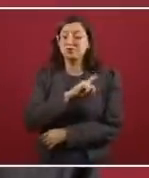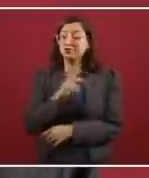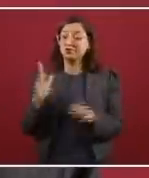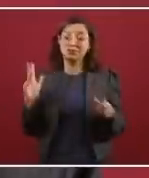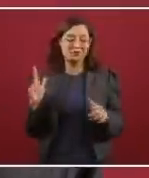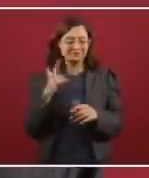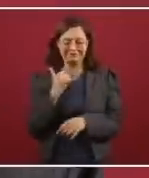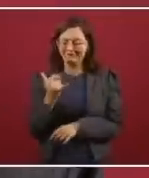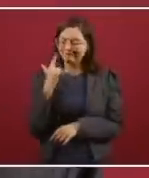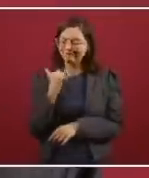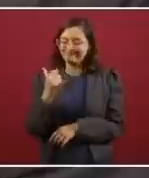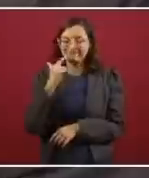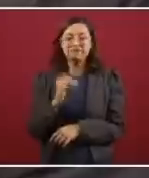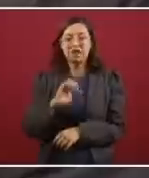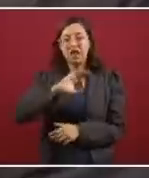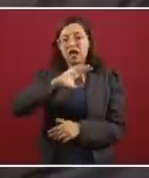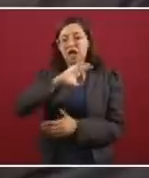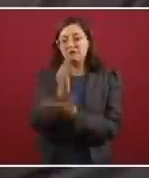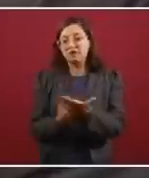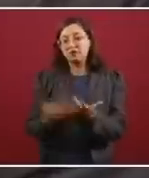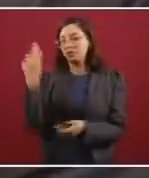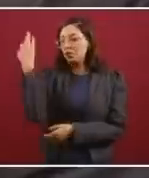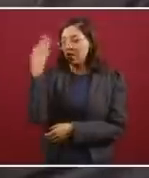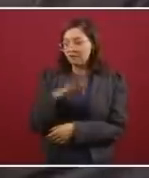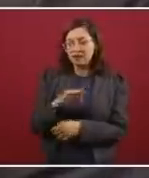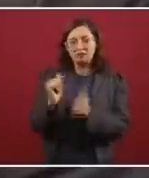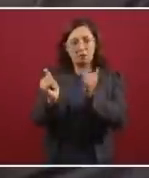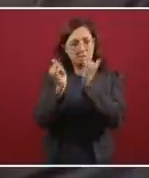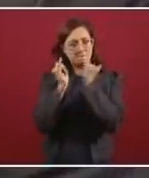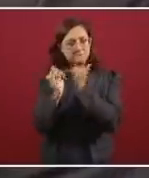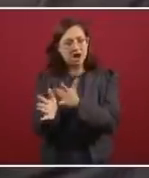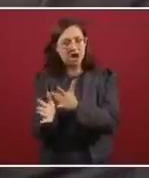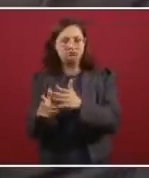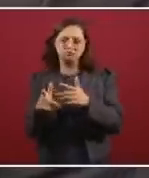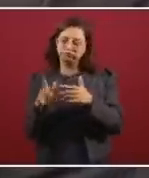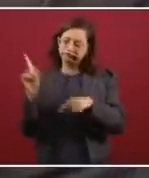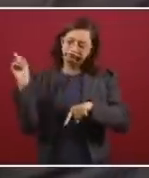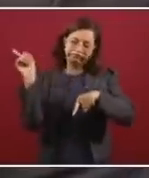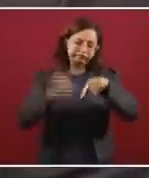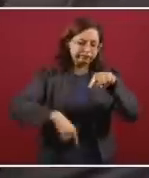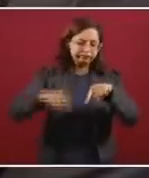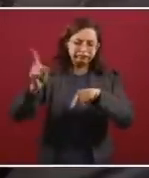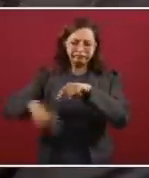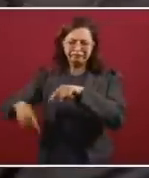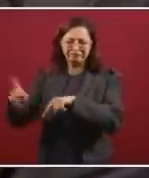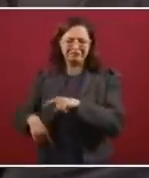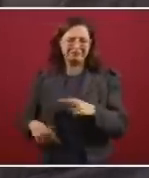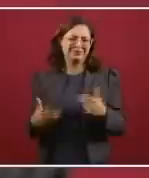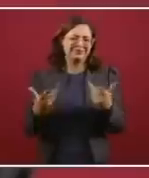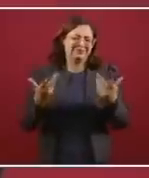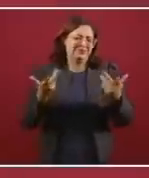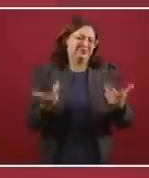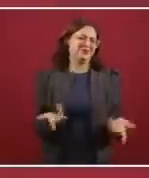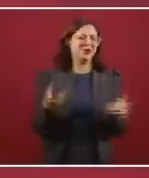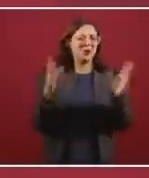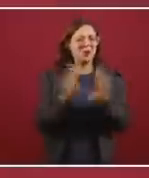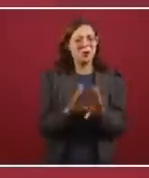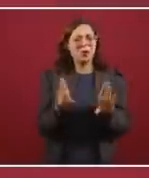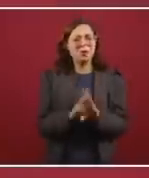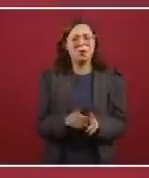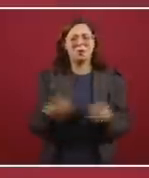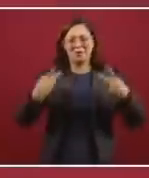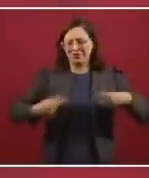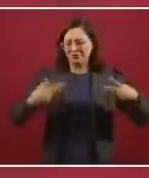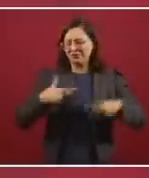facturas falsas, que no haya defraudación fiscal. ¿Cómo es que los campesinos y los